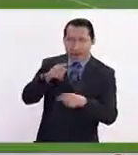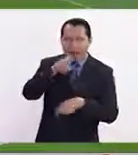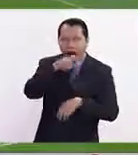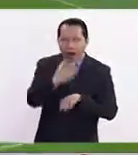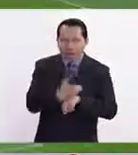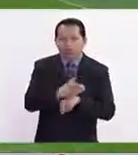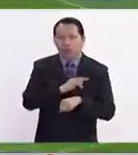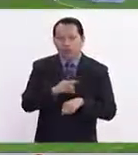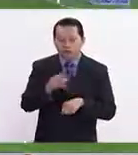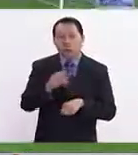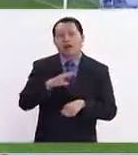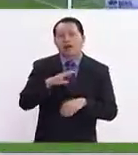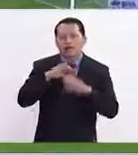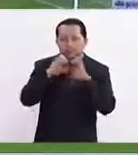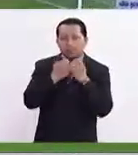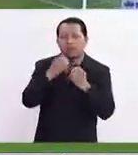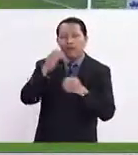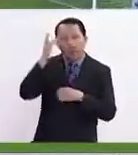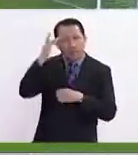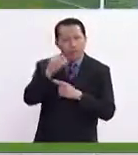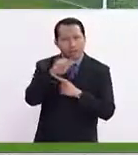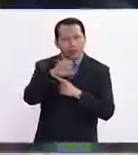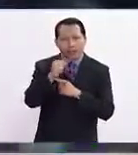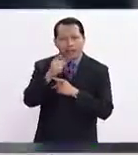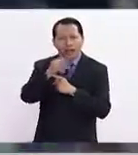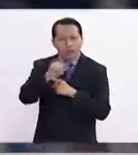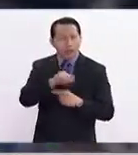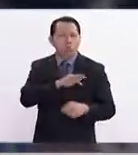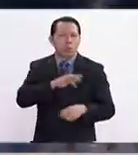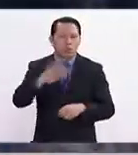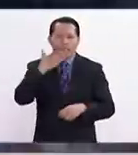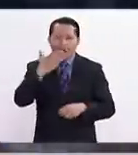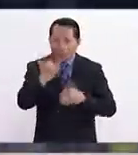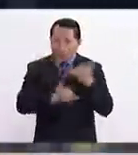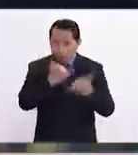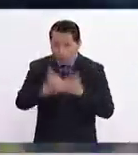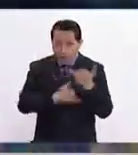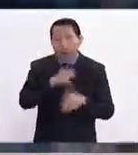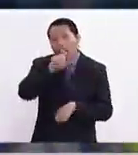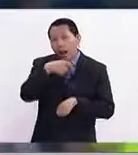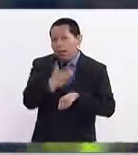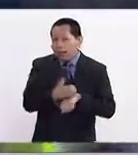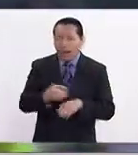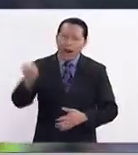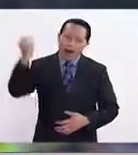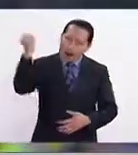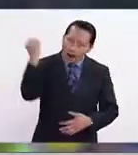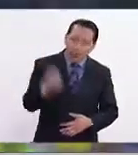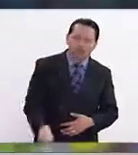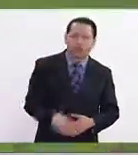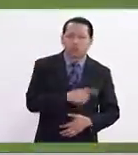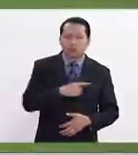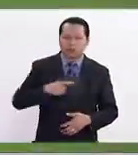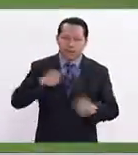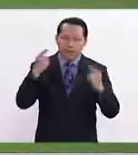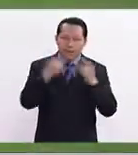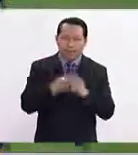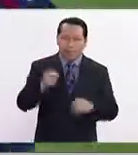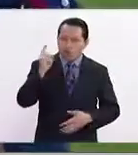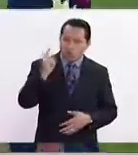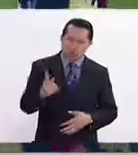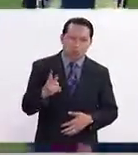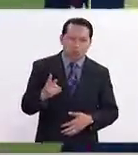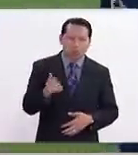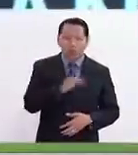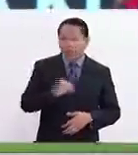de San Nicolás de los Garza a partir de las 19 horas. Buen partido que nos espera. Las Águilas están obligadas sí o sí a anotar en dos ocasiones. Incluso